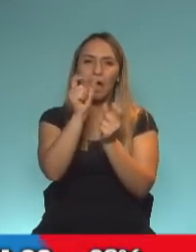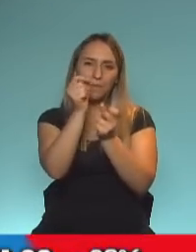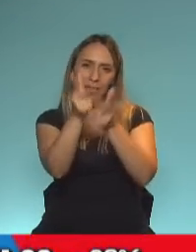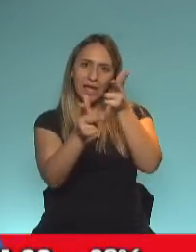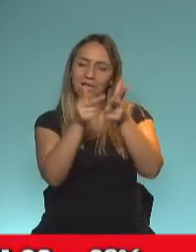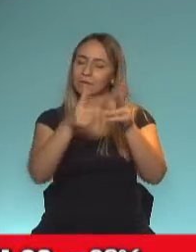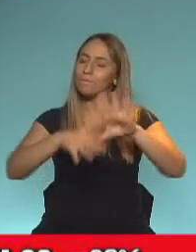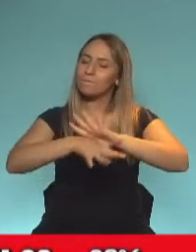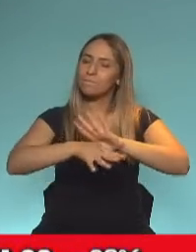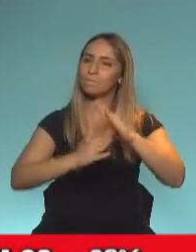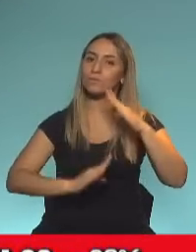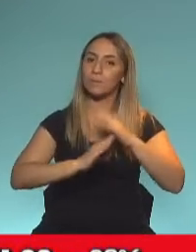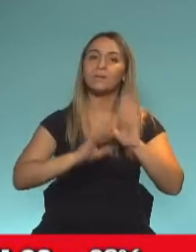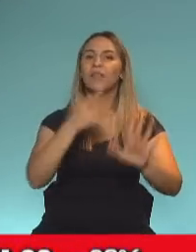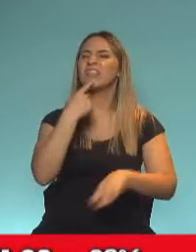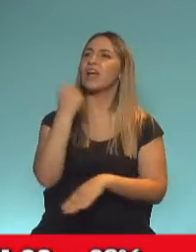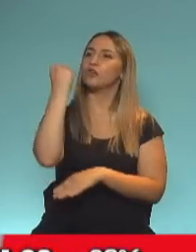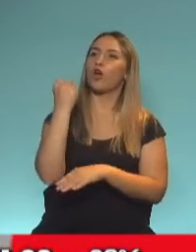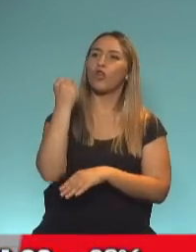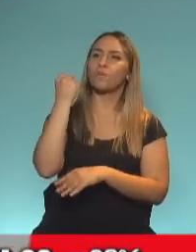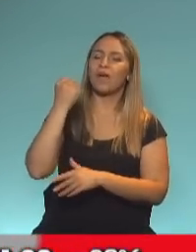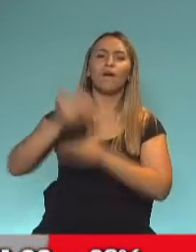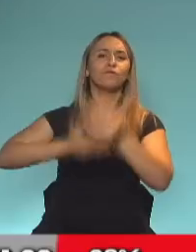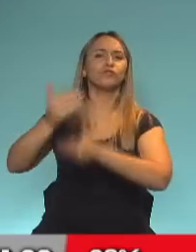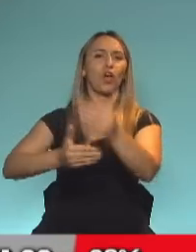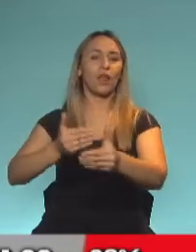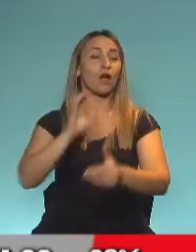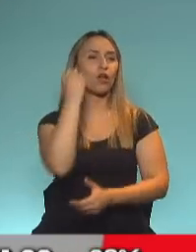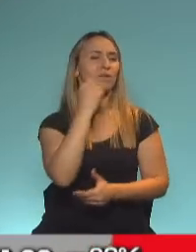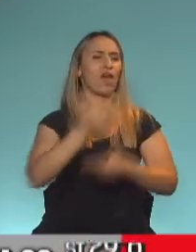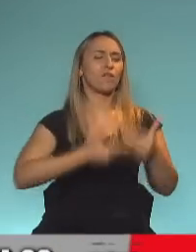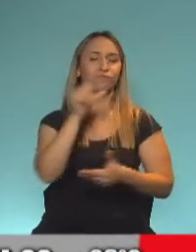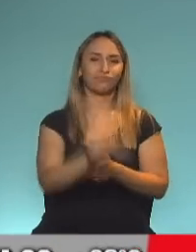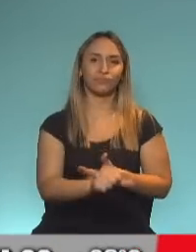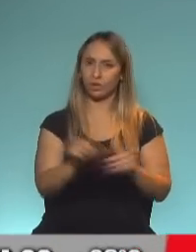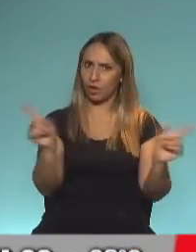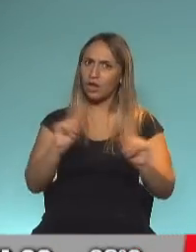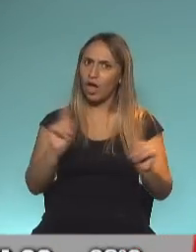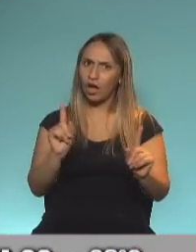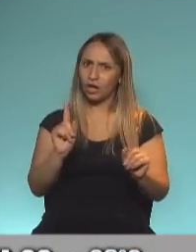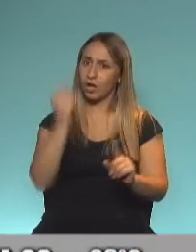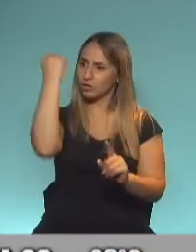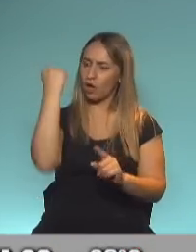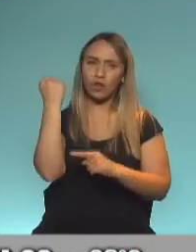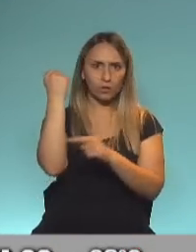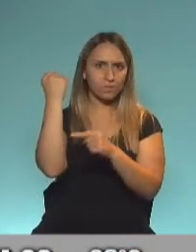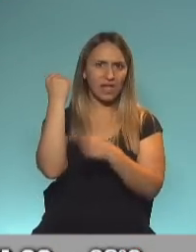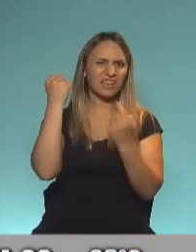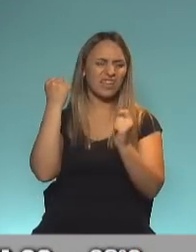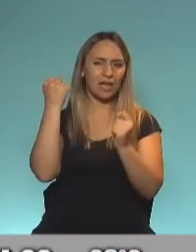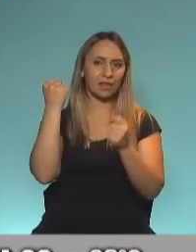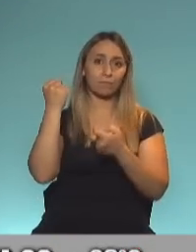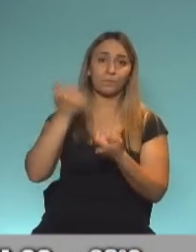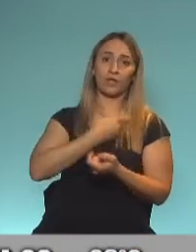Uh-huh. Dicen, la economía anda, la economía no anda. No. El gobierno hizo que solo ganaran